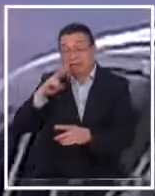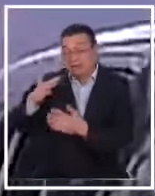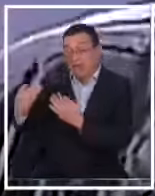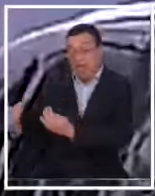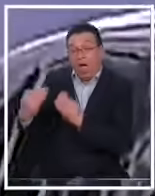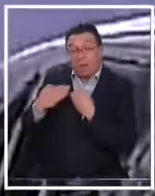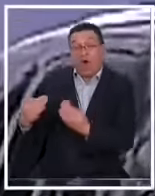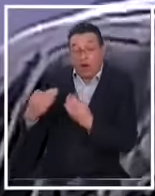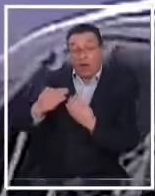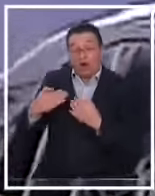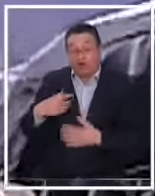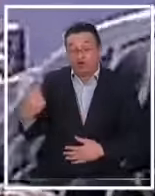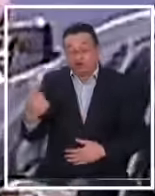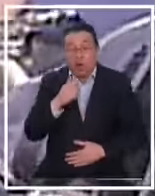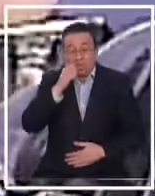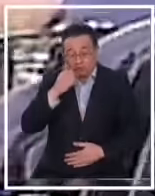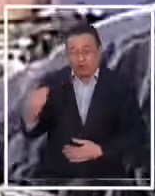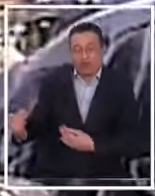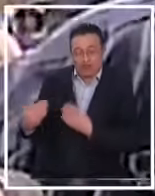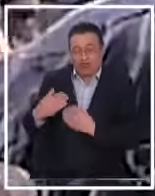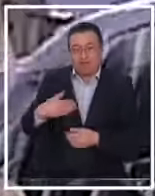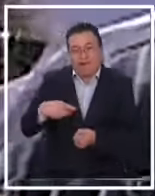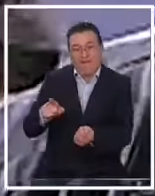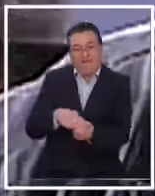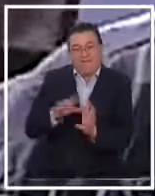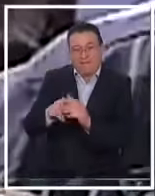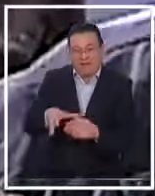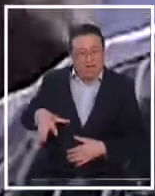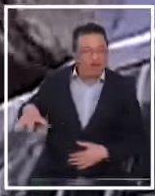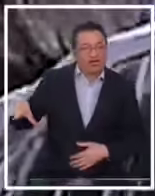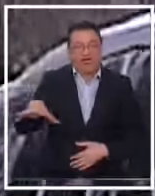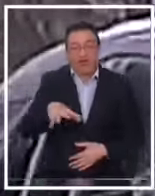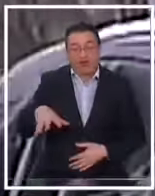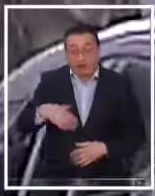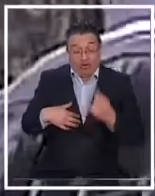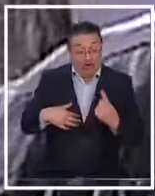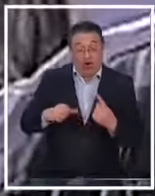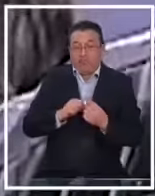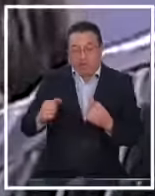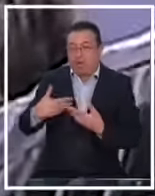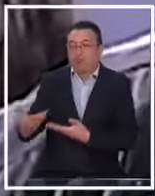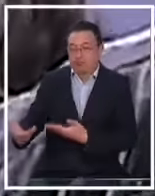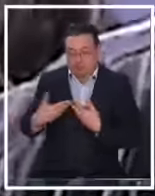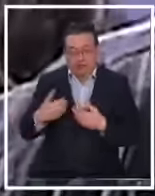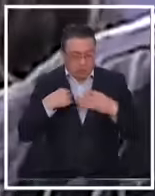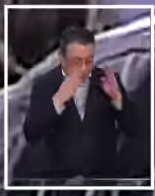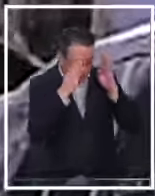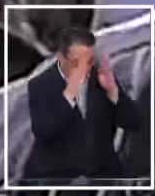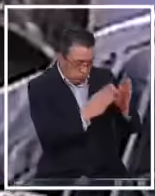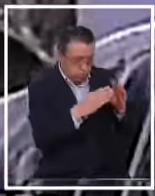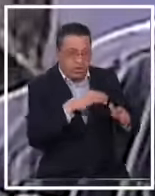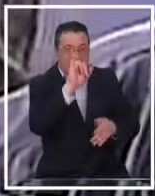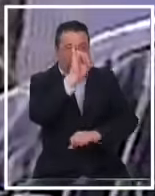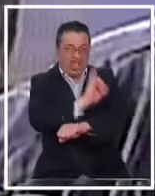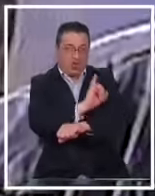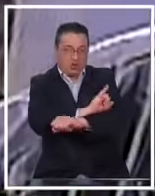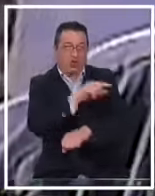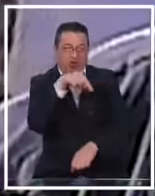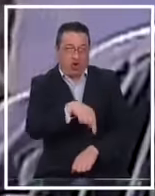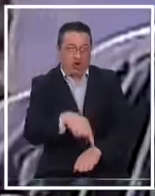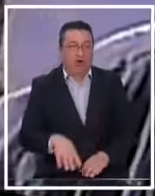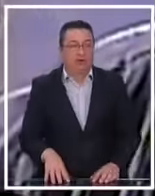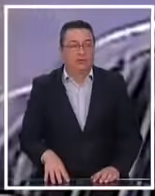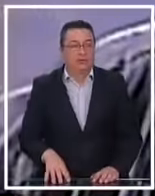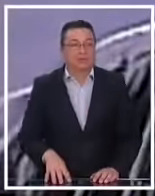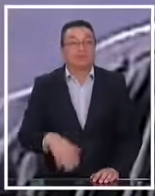que ellos me han dado en forma personal, toda mi familia completa no hubiera podido dedicarle el tiempo que he dedicado a la institución. Mi papá